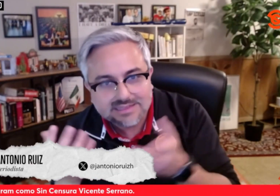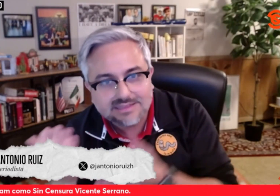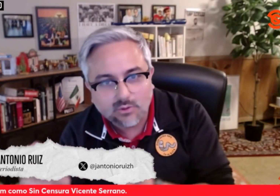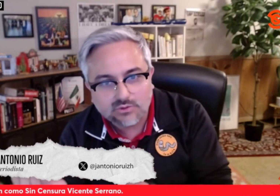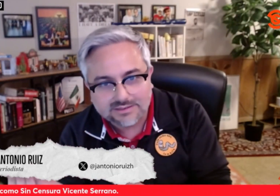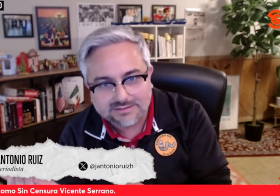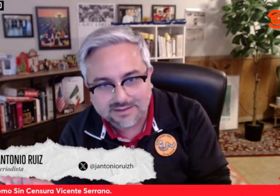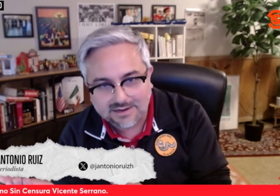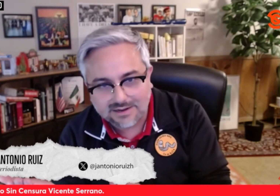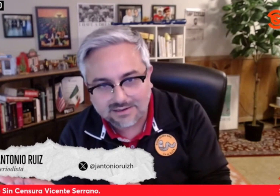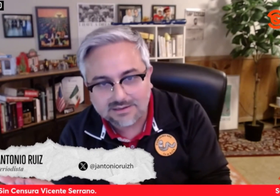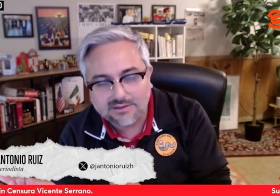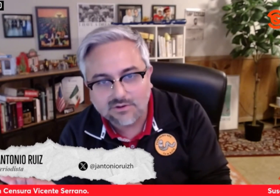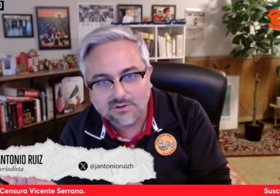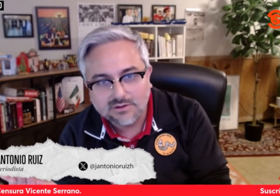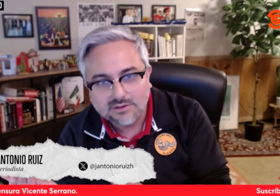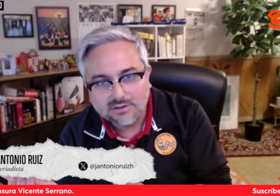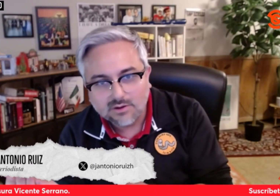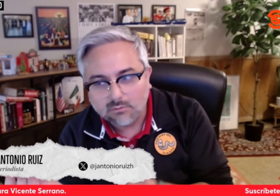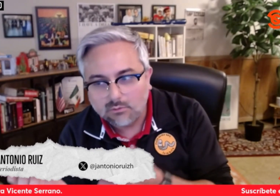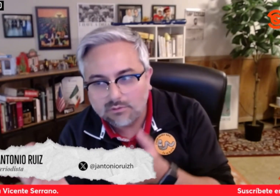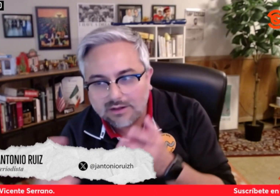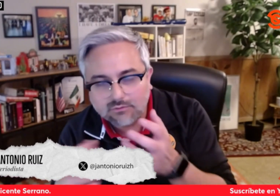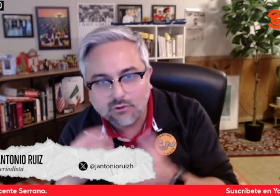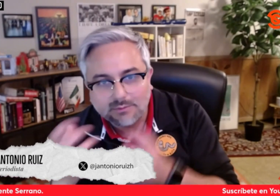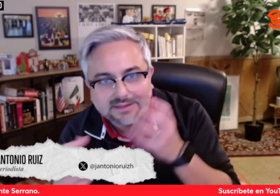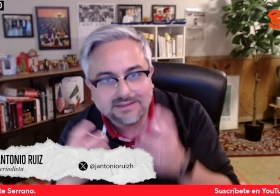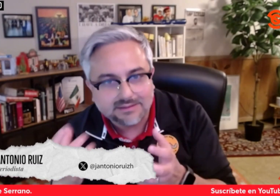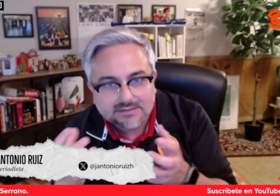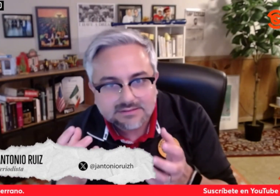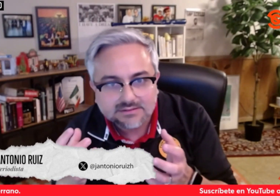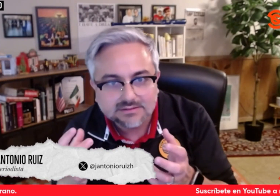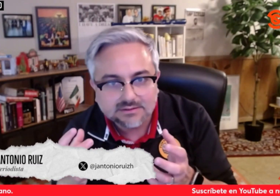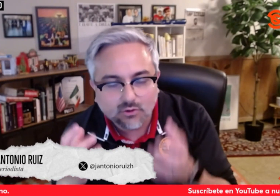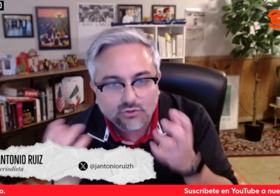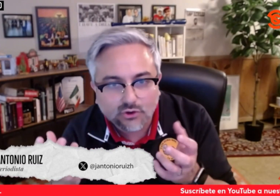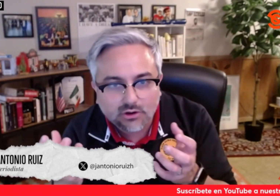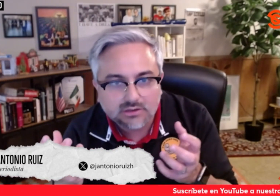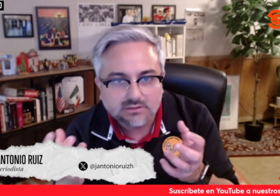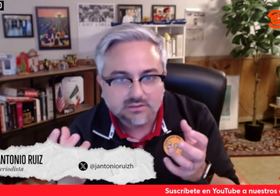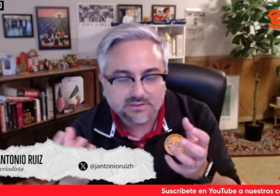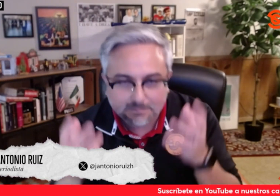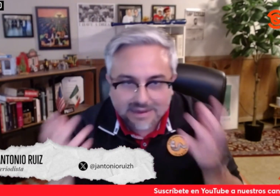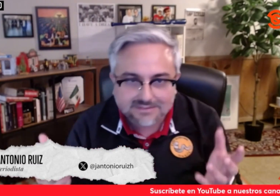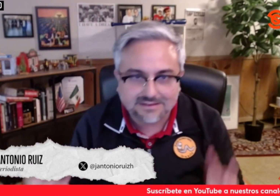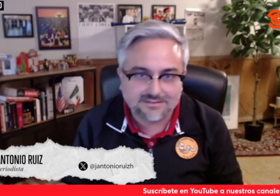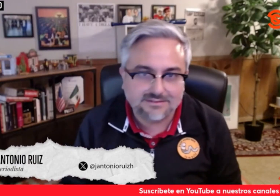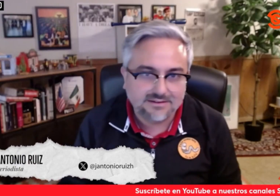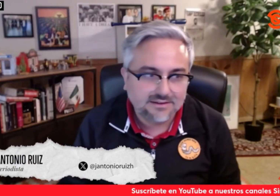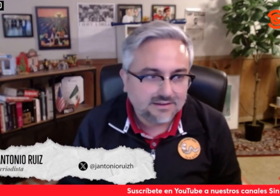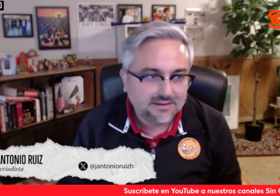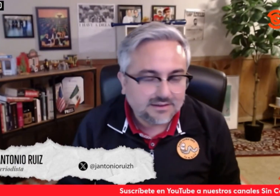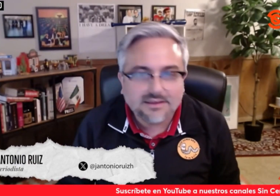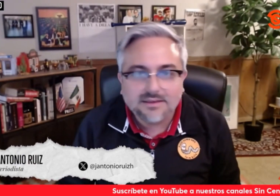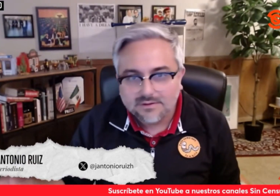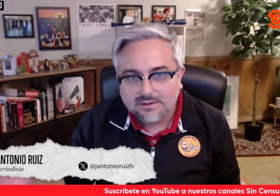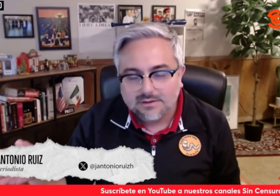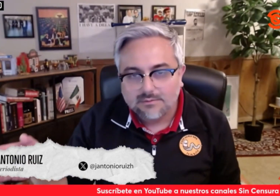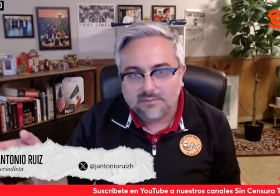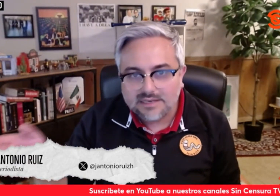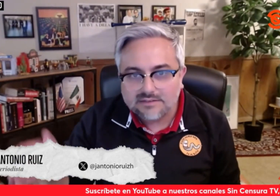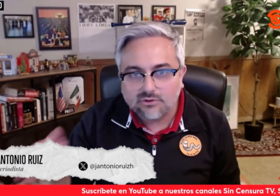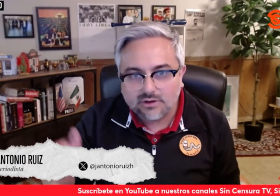se ha intentado utilizar a la religión como una forma de control de masas.